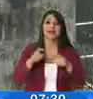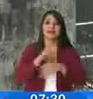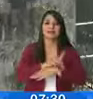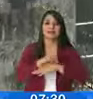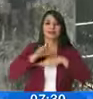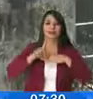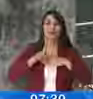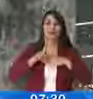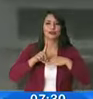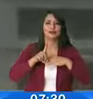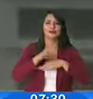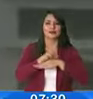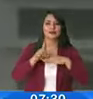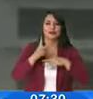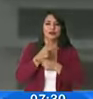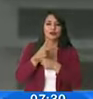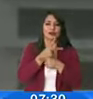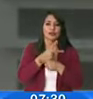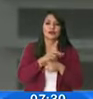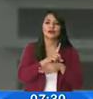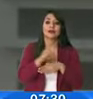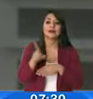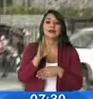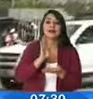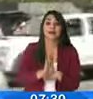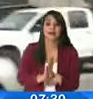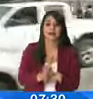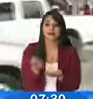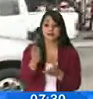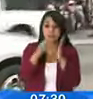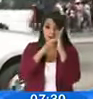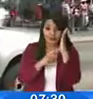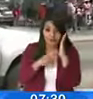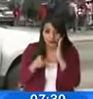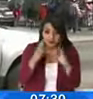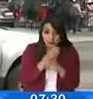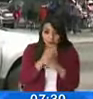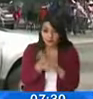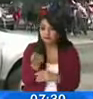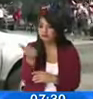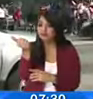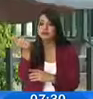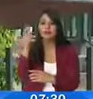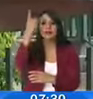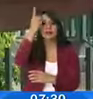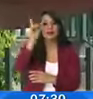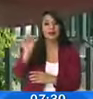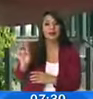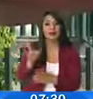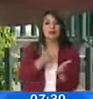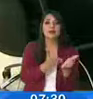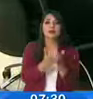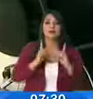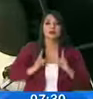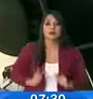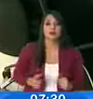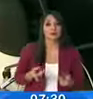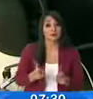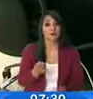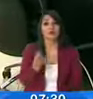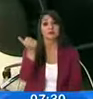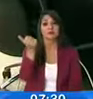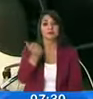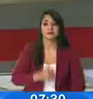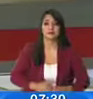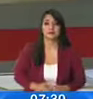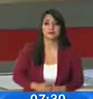de presidente del Consejo Directivo del IES, elimine de los registros contables de la institución la deuda del Estado por servicios de salud. Informó